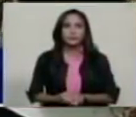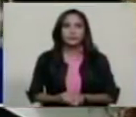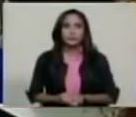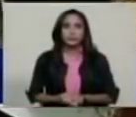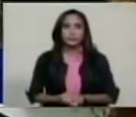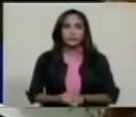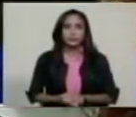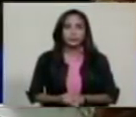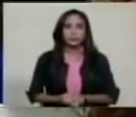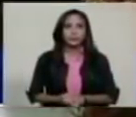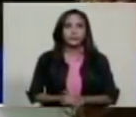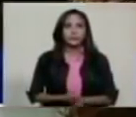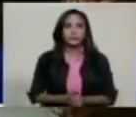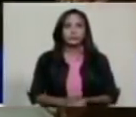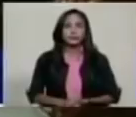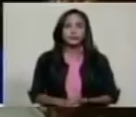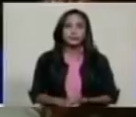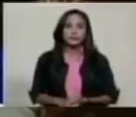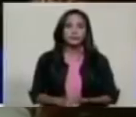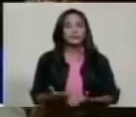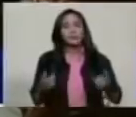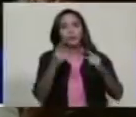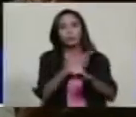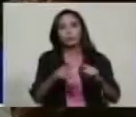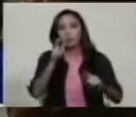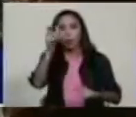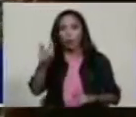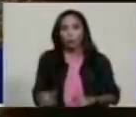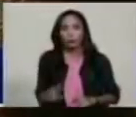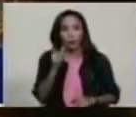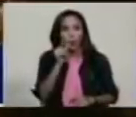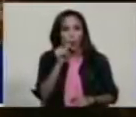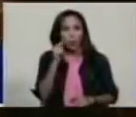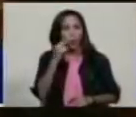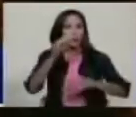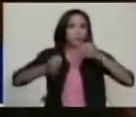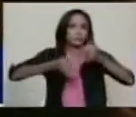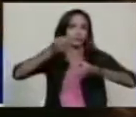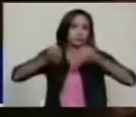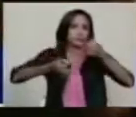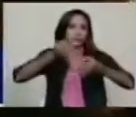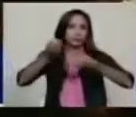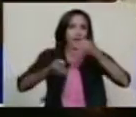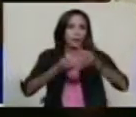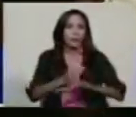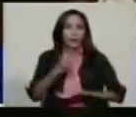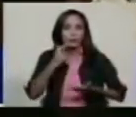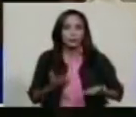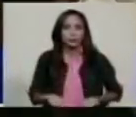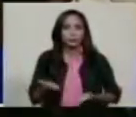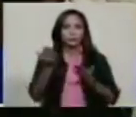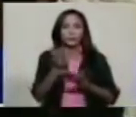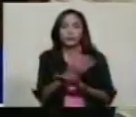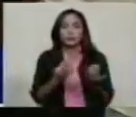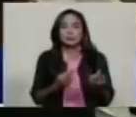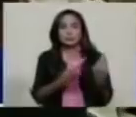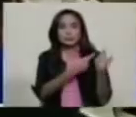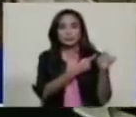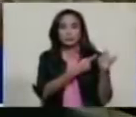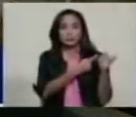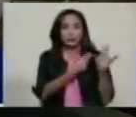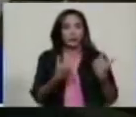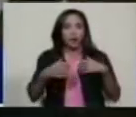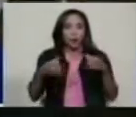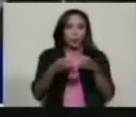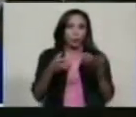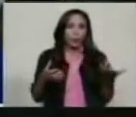A continuación, palabras del honorable señor Xin Guangxu, encargado de negocios de la